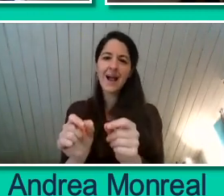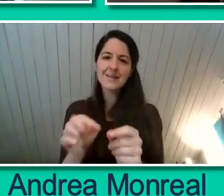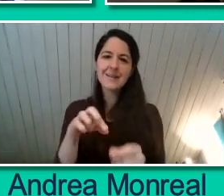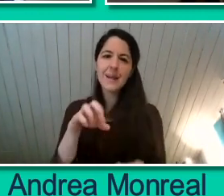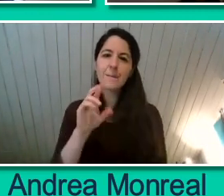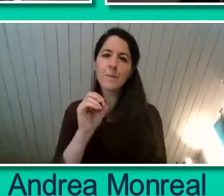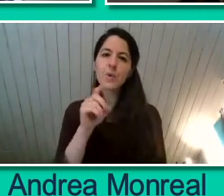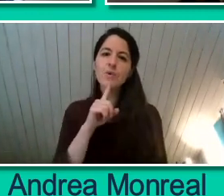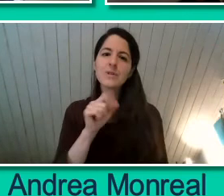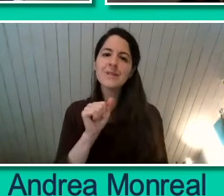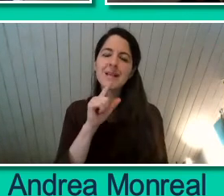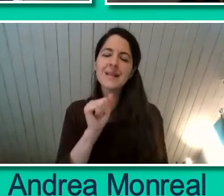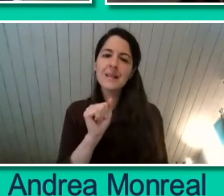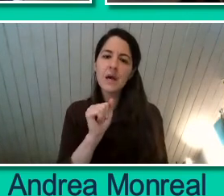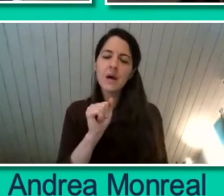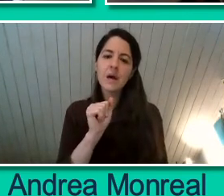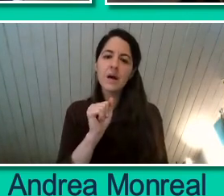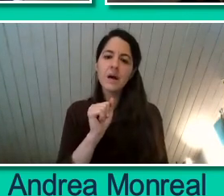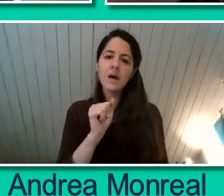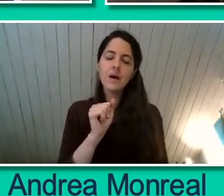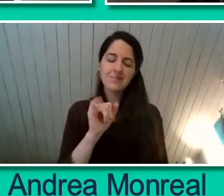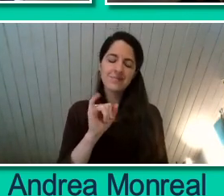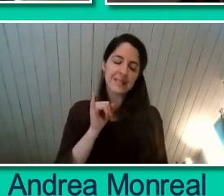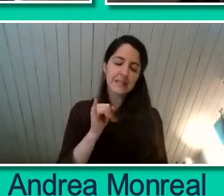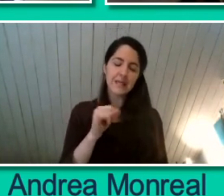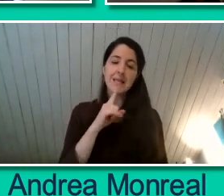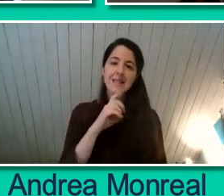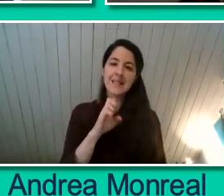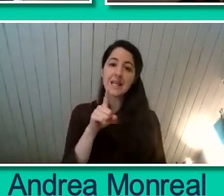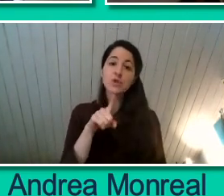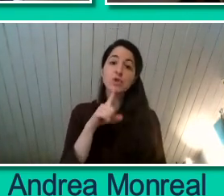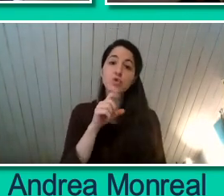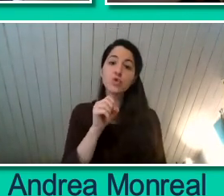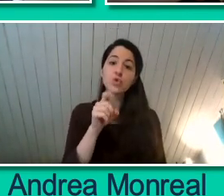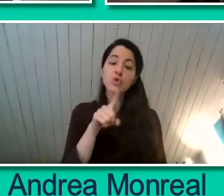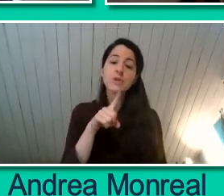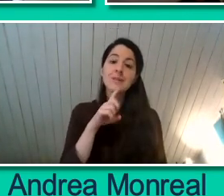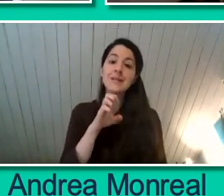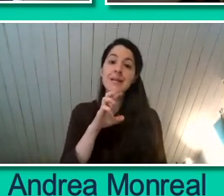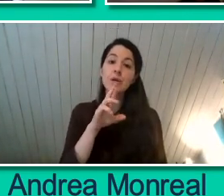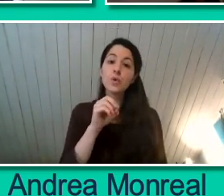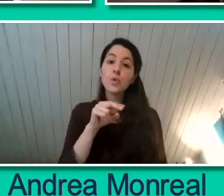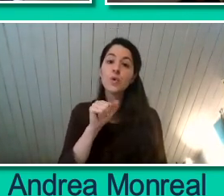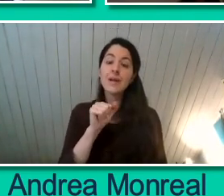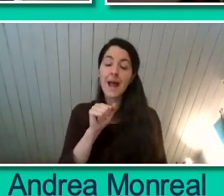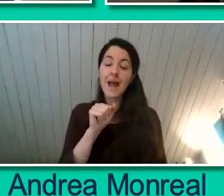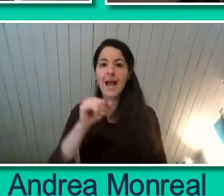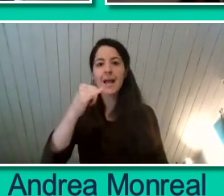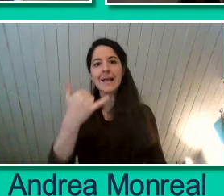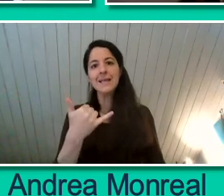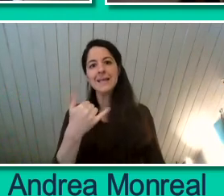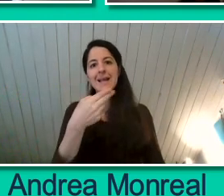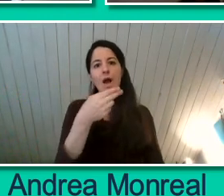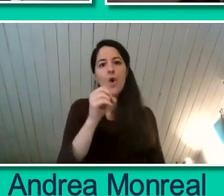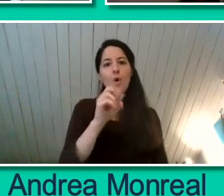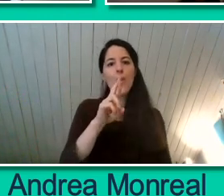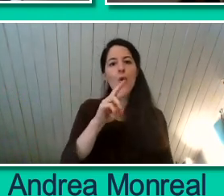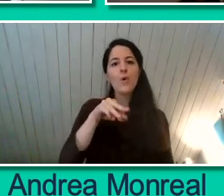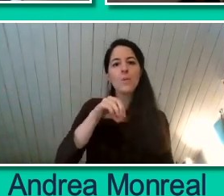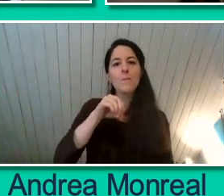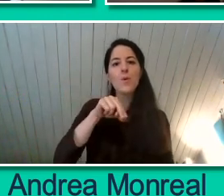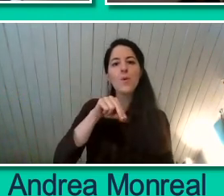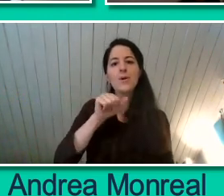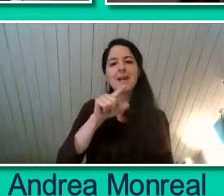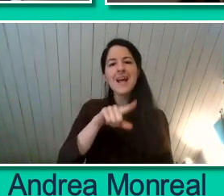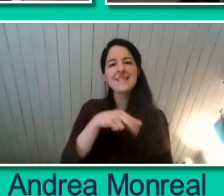Bueno, la producción de la testosterona y de las hormonas sexuales en general tiene una vía bastante compleja que empieza a nivel del